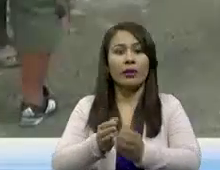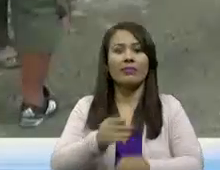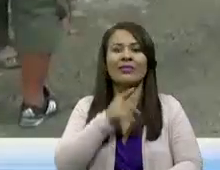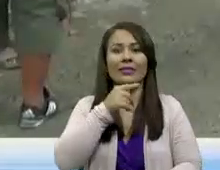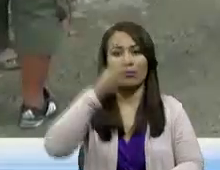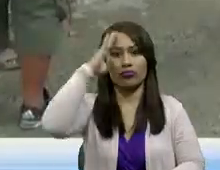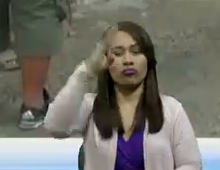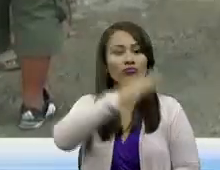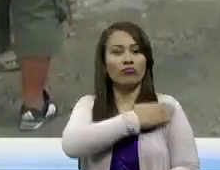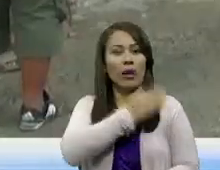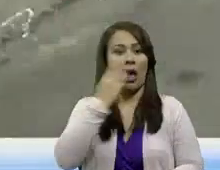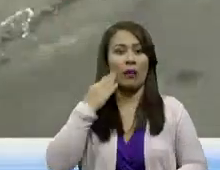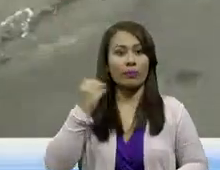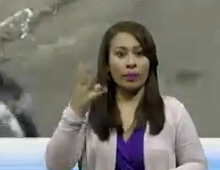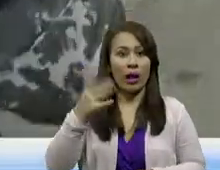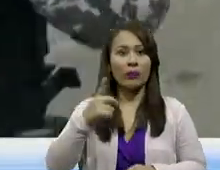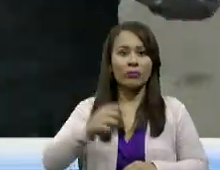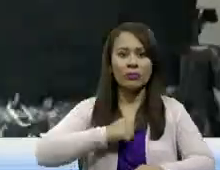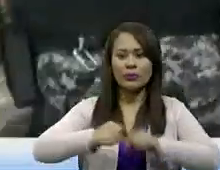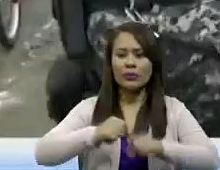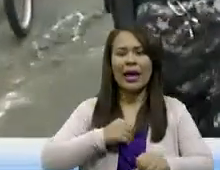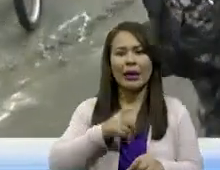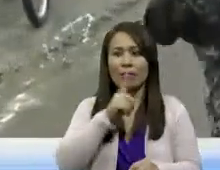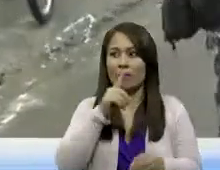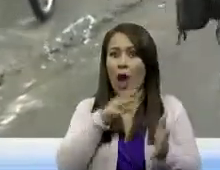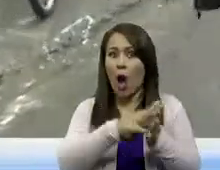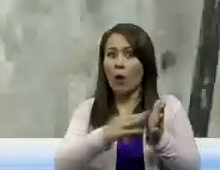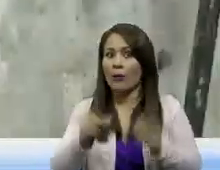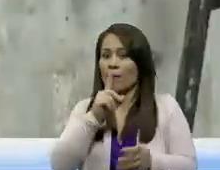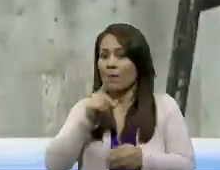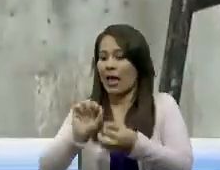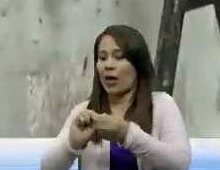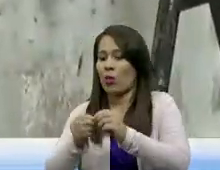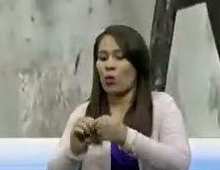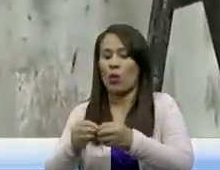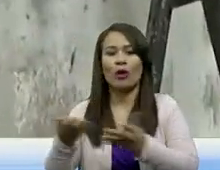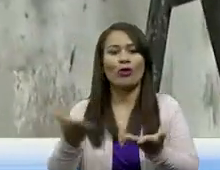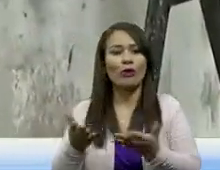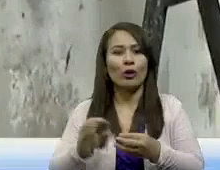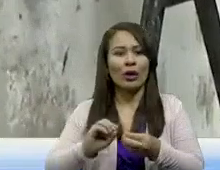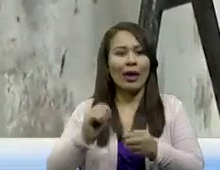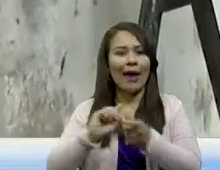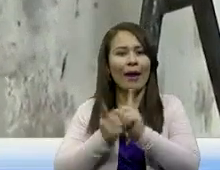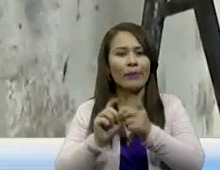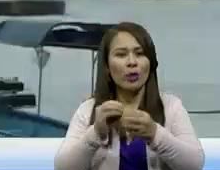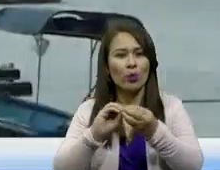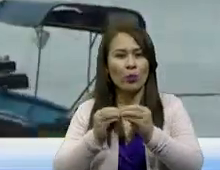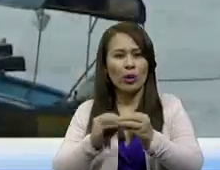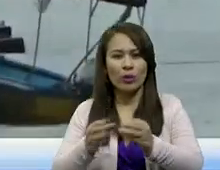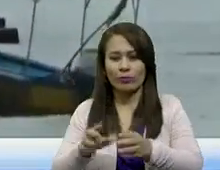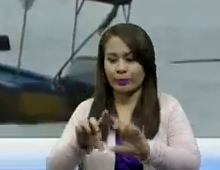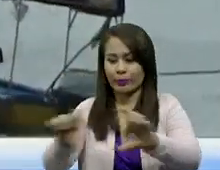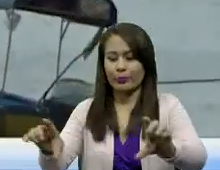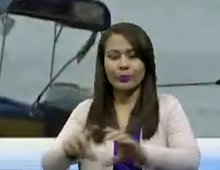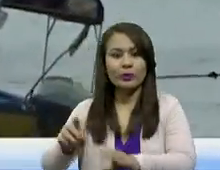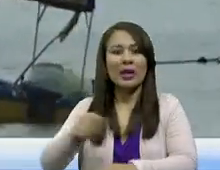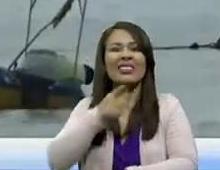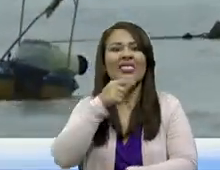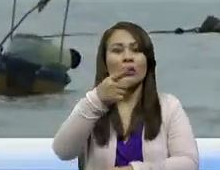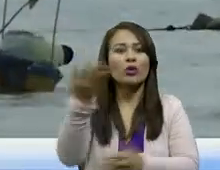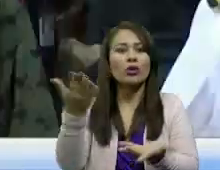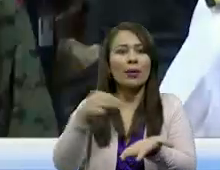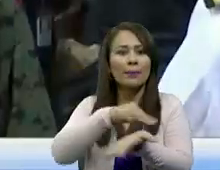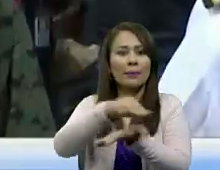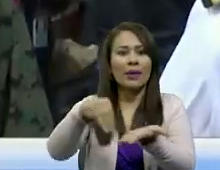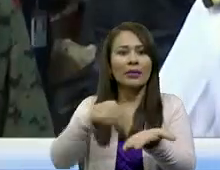la Armada del Ecuador contra la piratería frente a las costas de Manabí. Unidades especiales de la policía y la fiscalía participaron